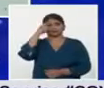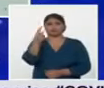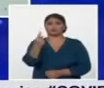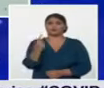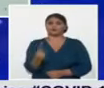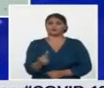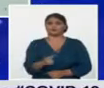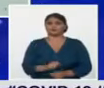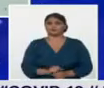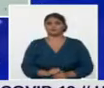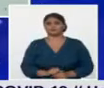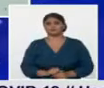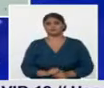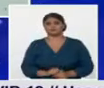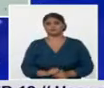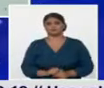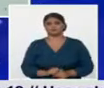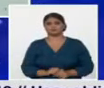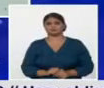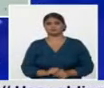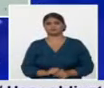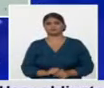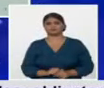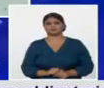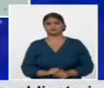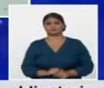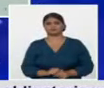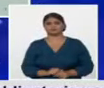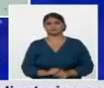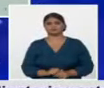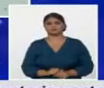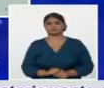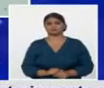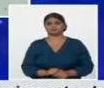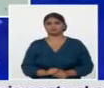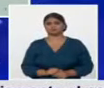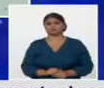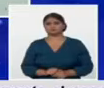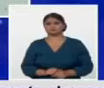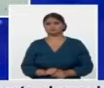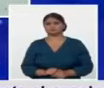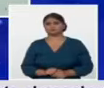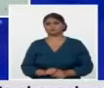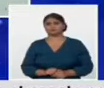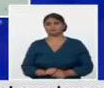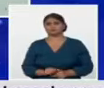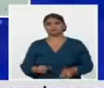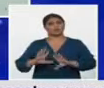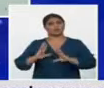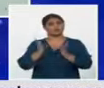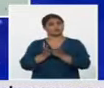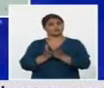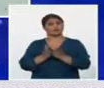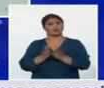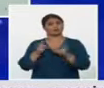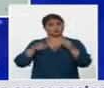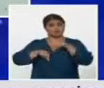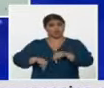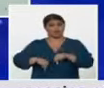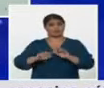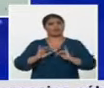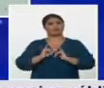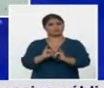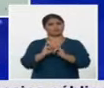para no estar repitiendo, todos los que vamos a mencionar ahora son viajeros cubanos procedentes de